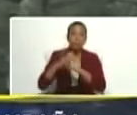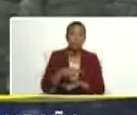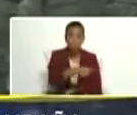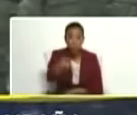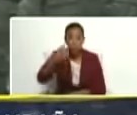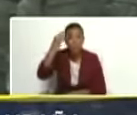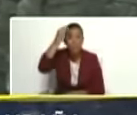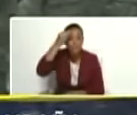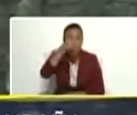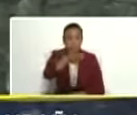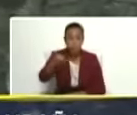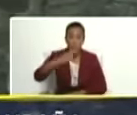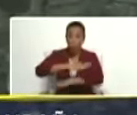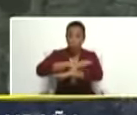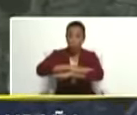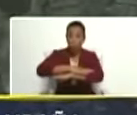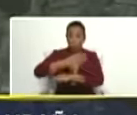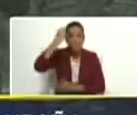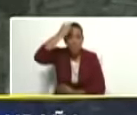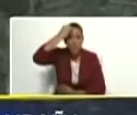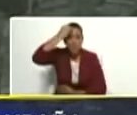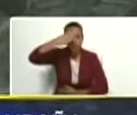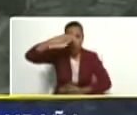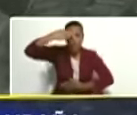piensen como militares,